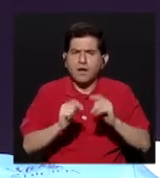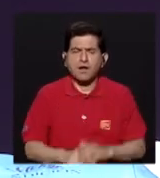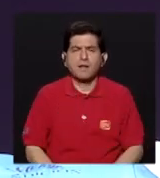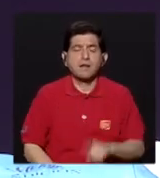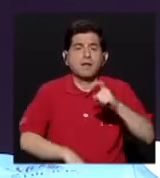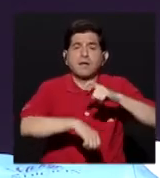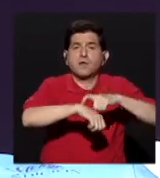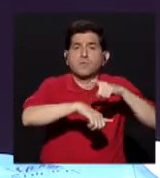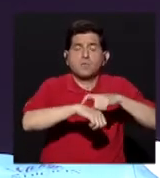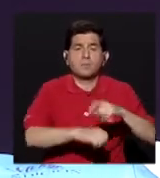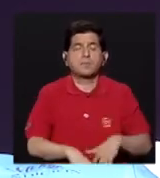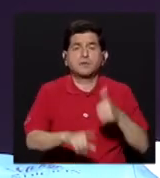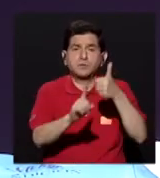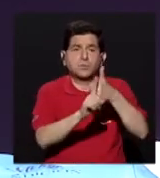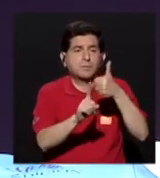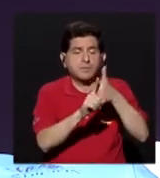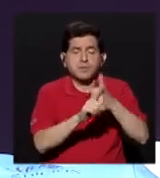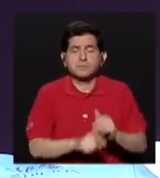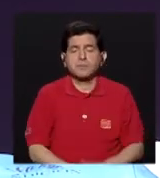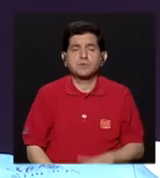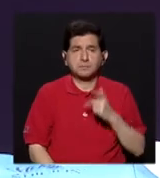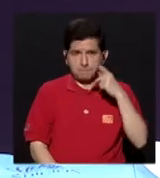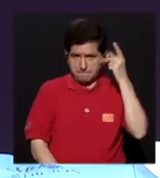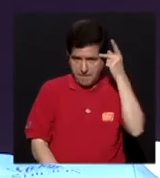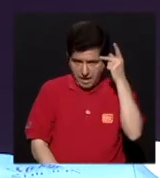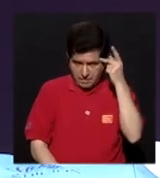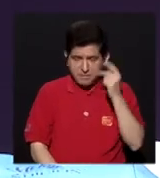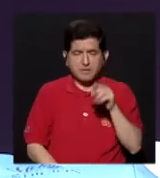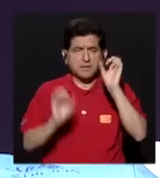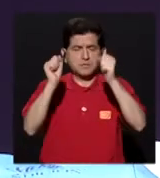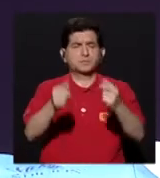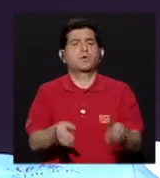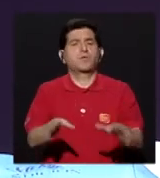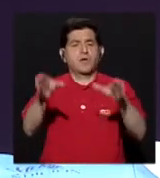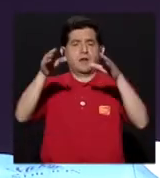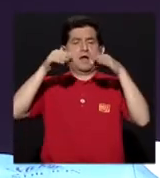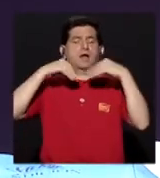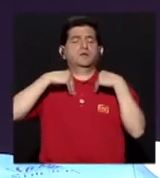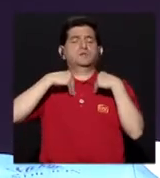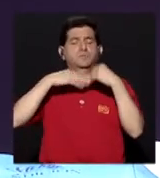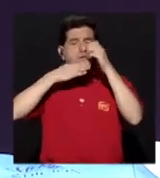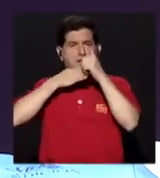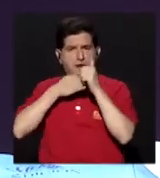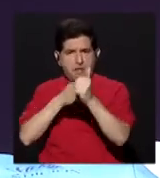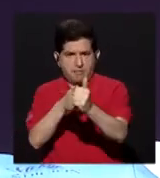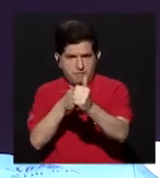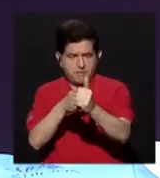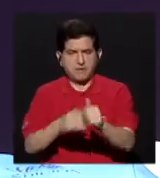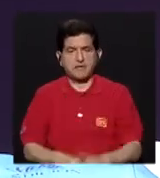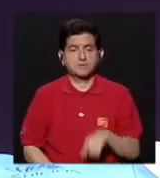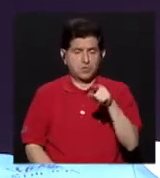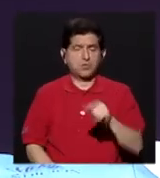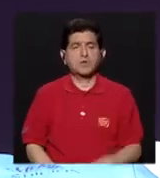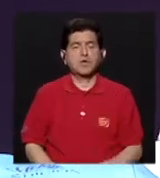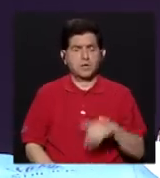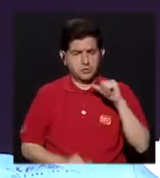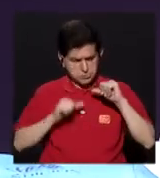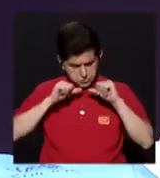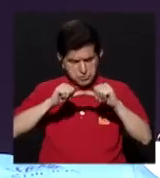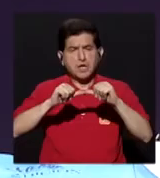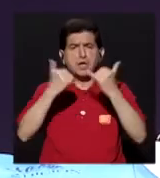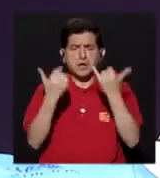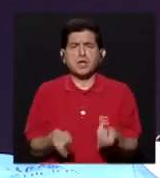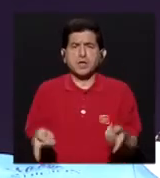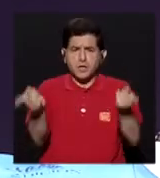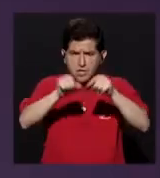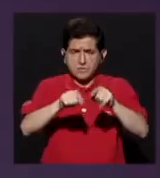en algún momento fueran los mismos madres y padres las que se hicieran cargo, asumieran los liderazgos y dieran la cara, y eso ya viene pasando